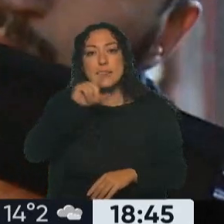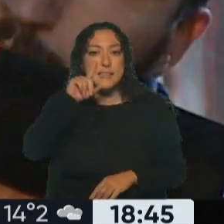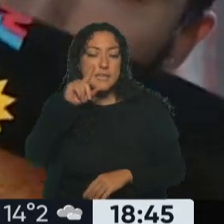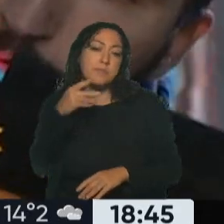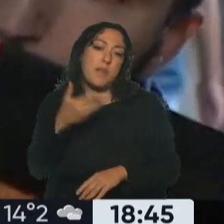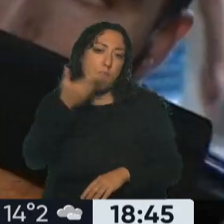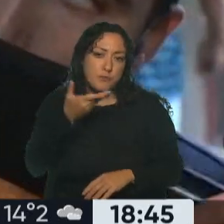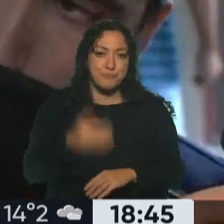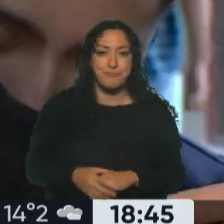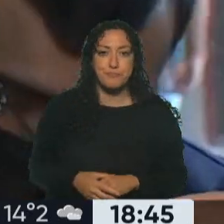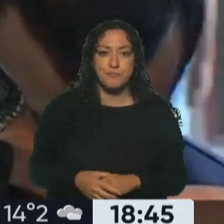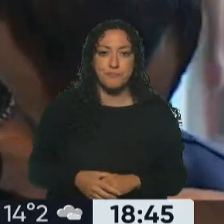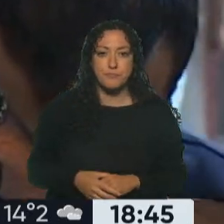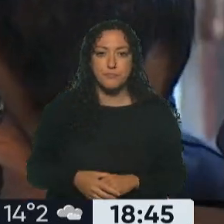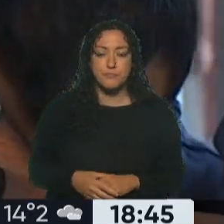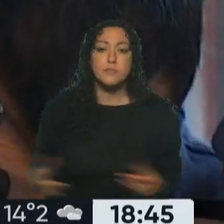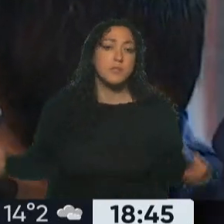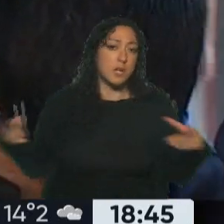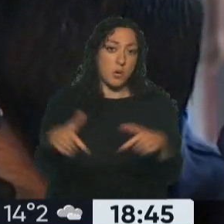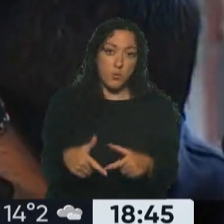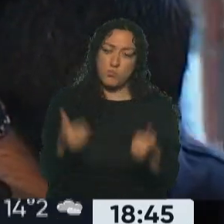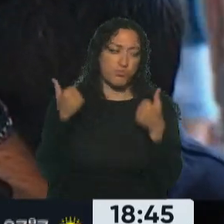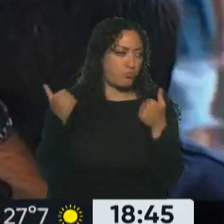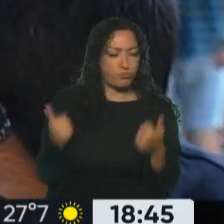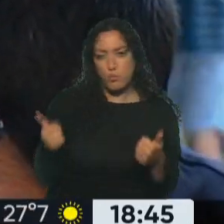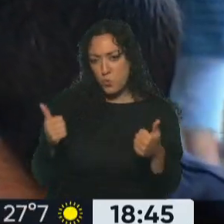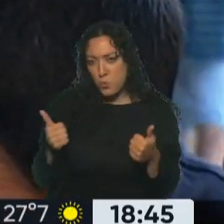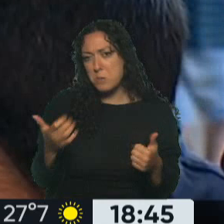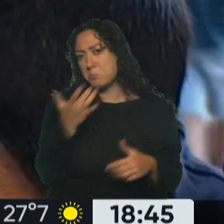No, fue una realmente muy buena reunión, muy cordial,